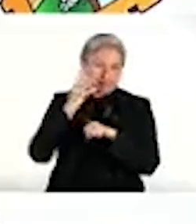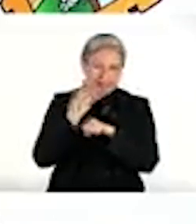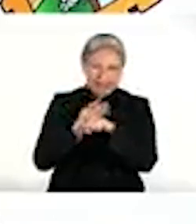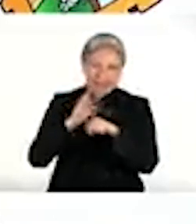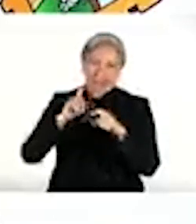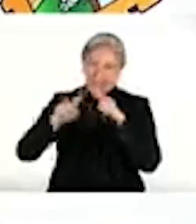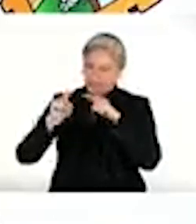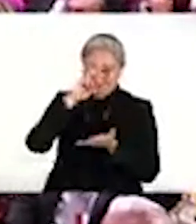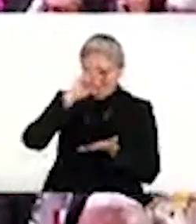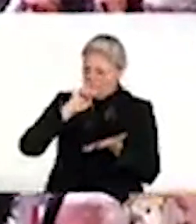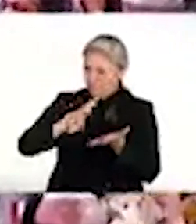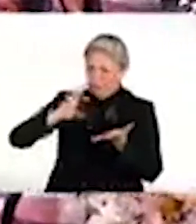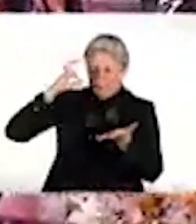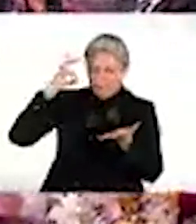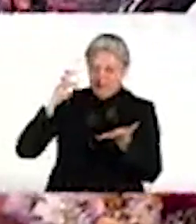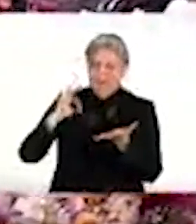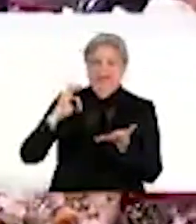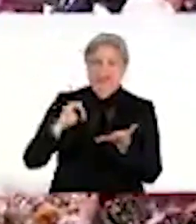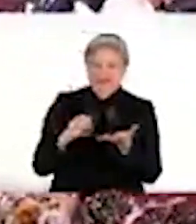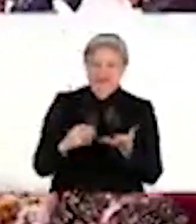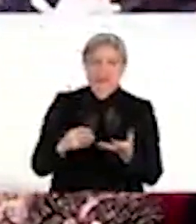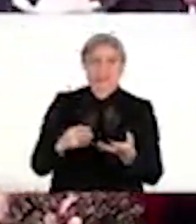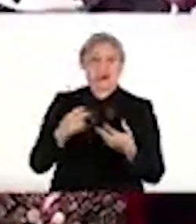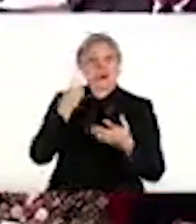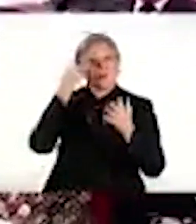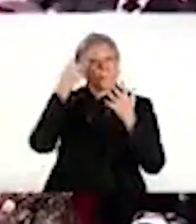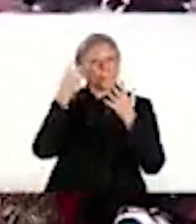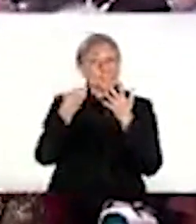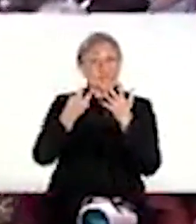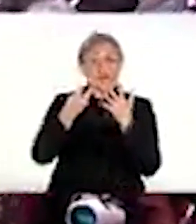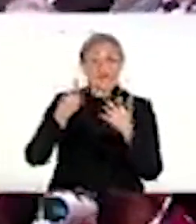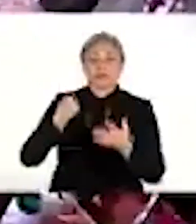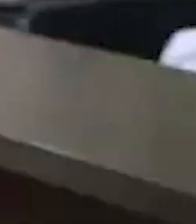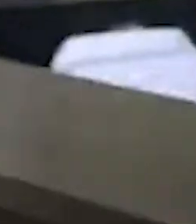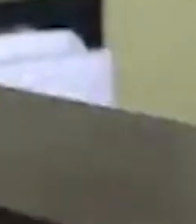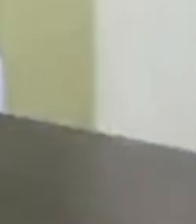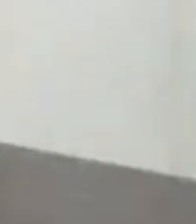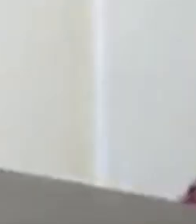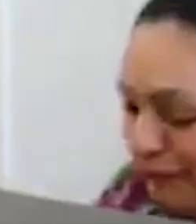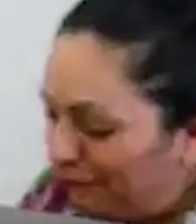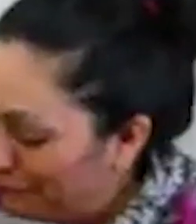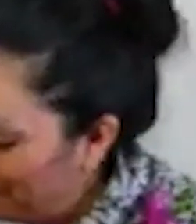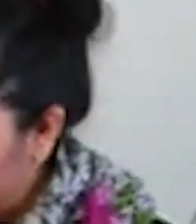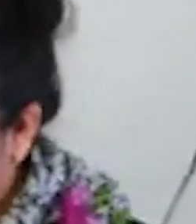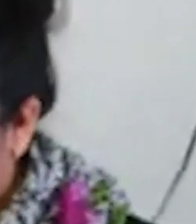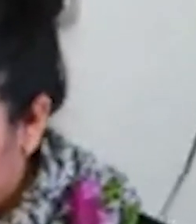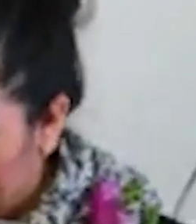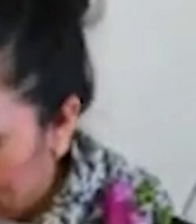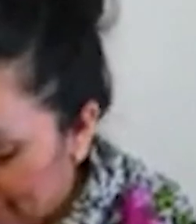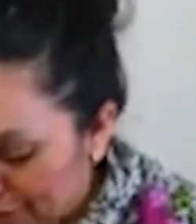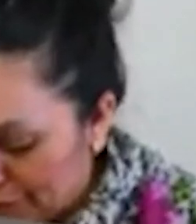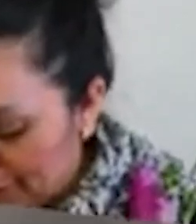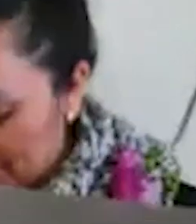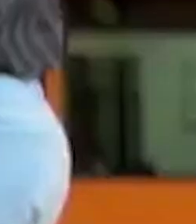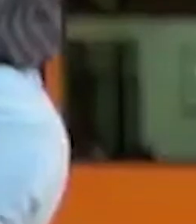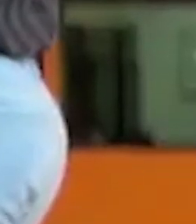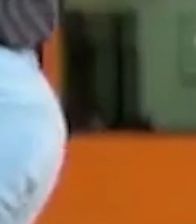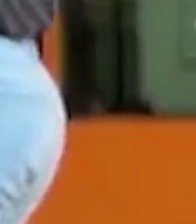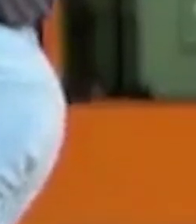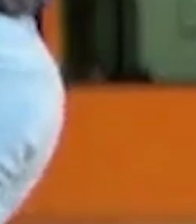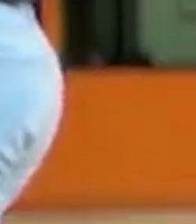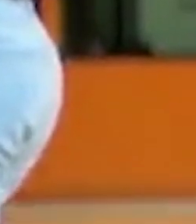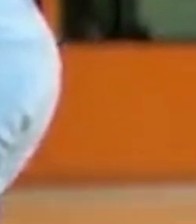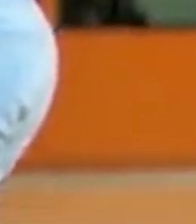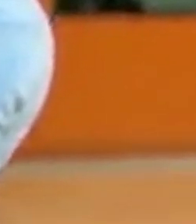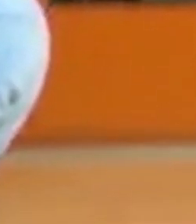en general contiene un plan de trabajo que responderá puntualmente a las demandas de los universitarios. Con este acto,